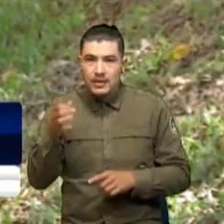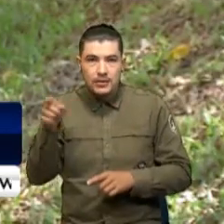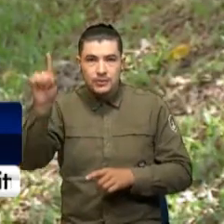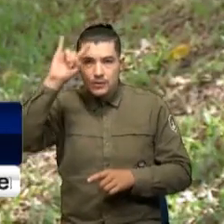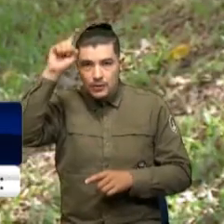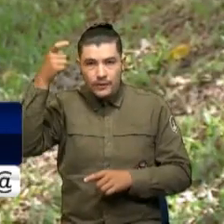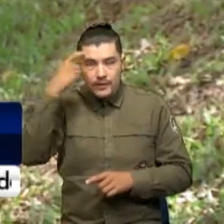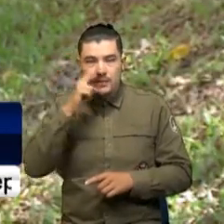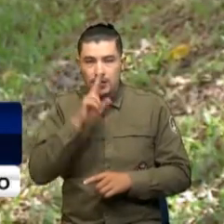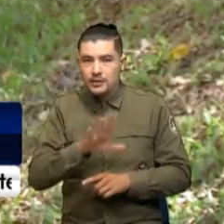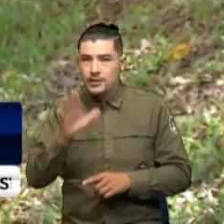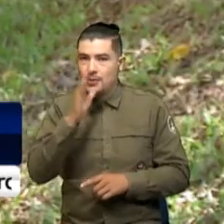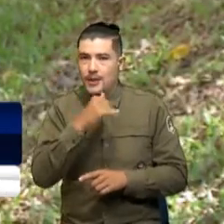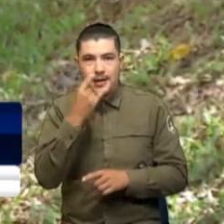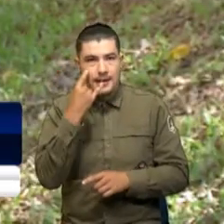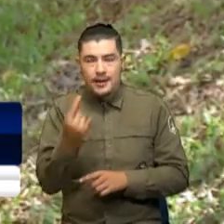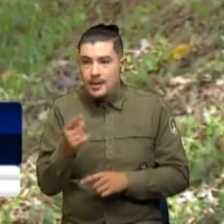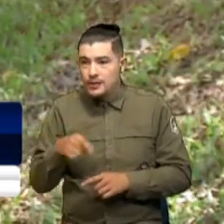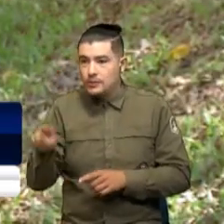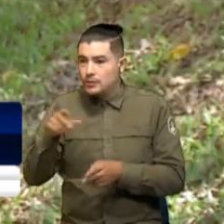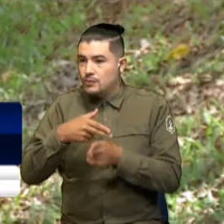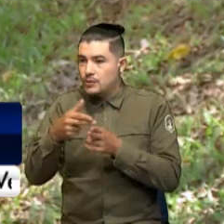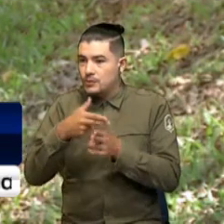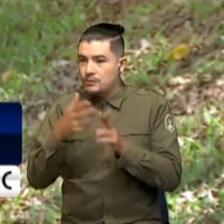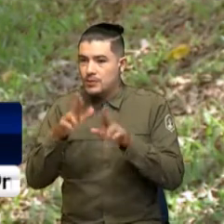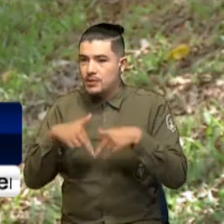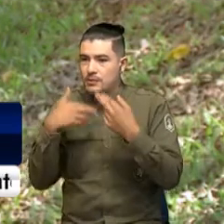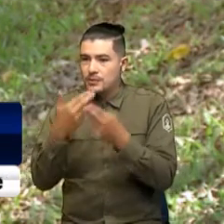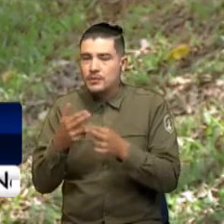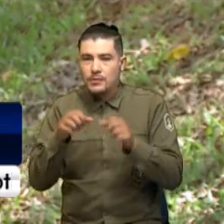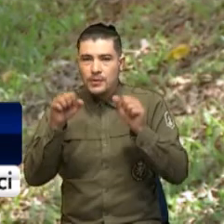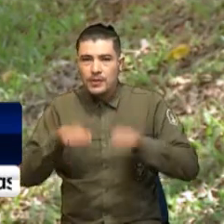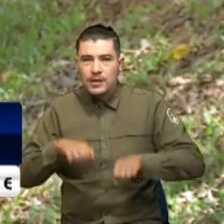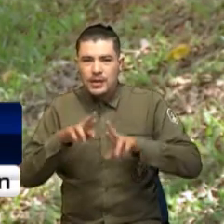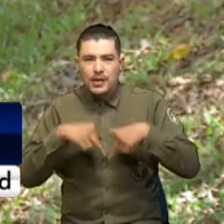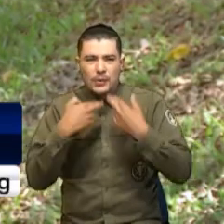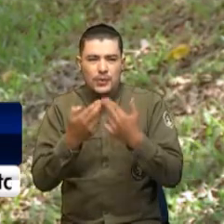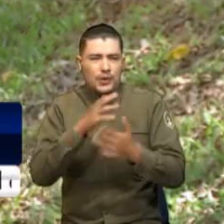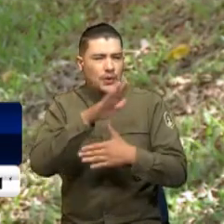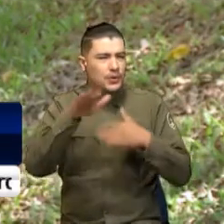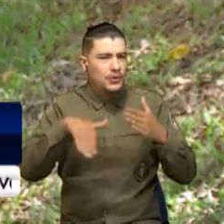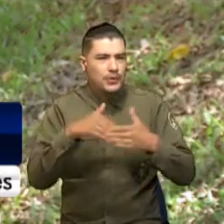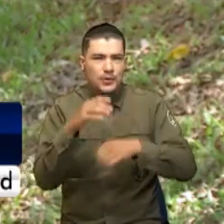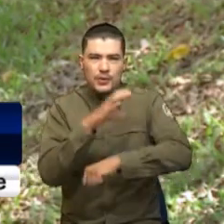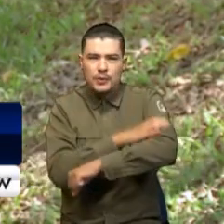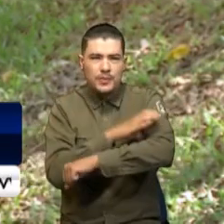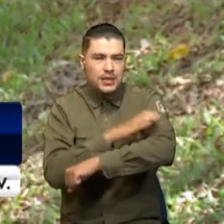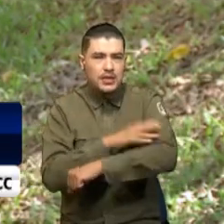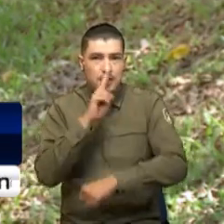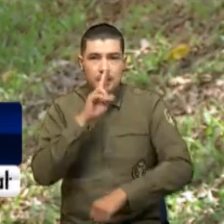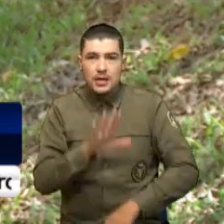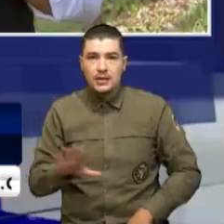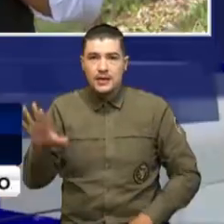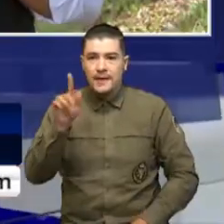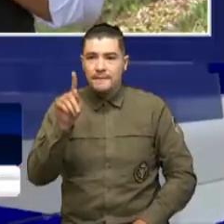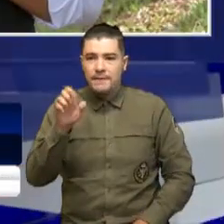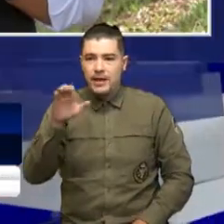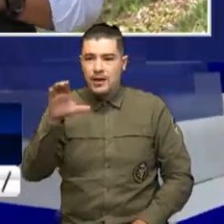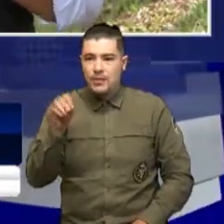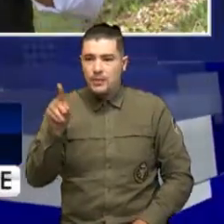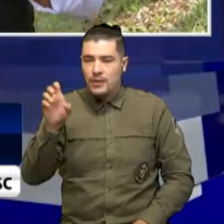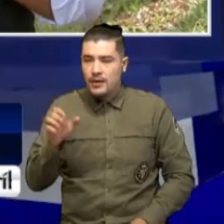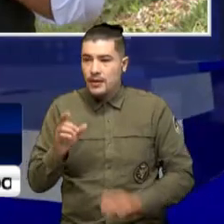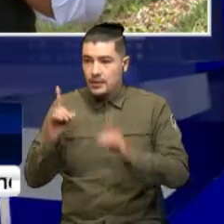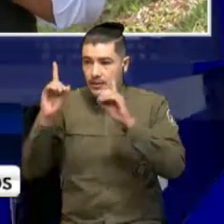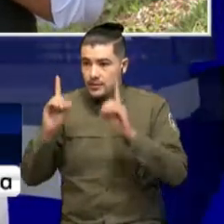nueva reunión estará agendada en próximos días para reunirse con todo lo que es el comité nacional de fe ccoo de para definir si finalmente la